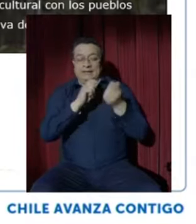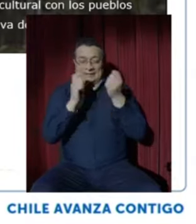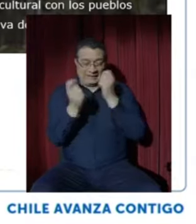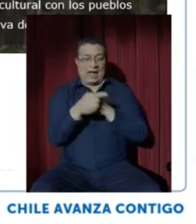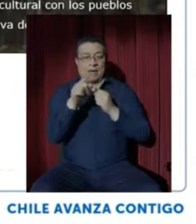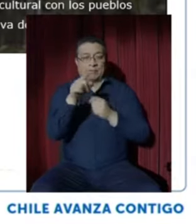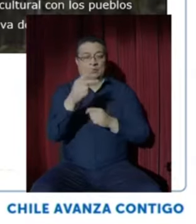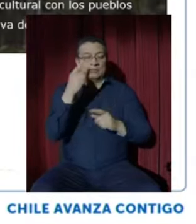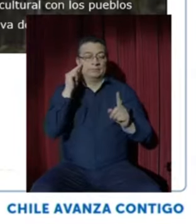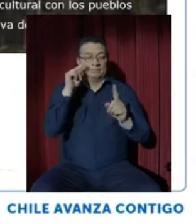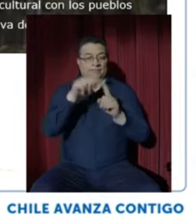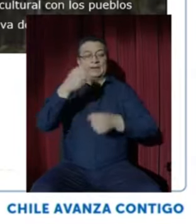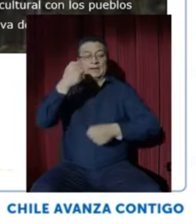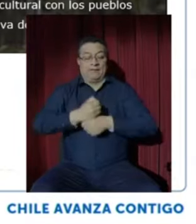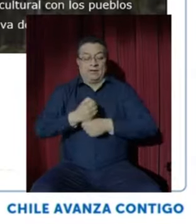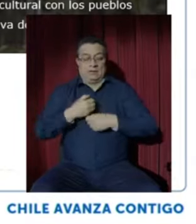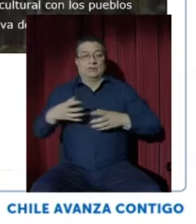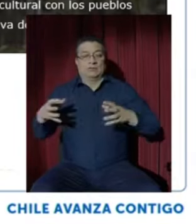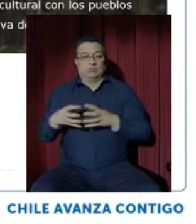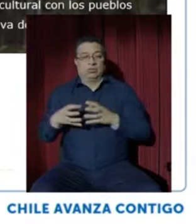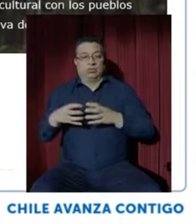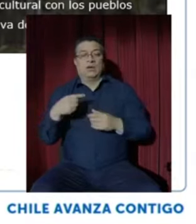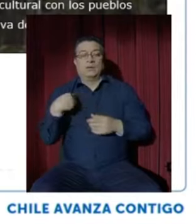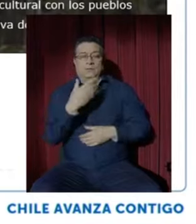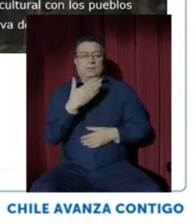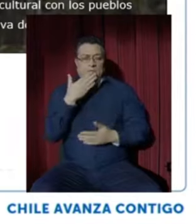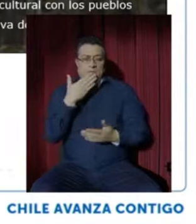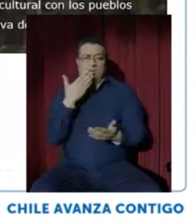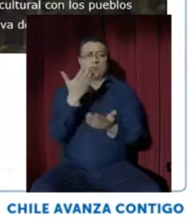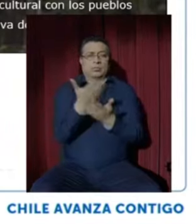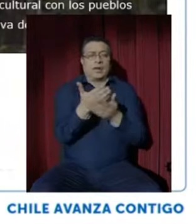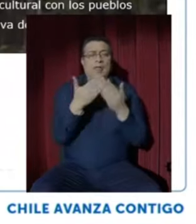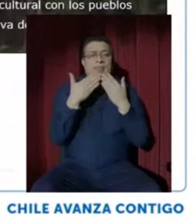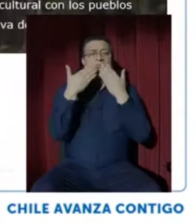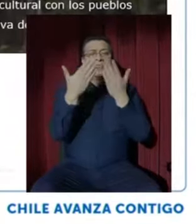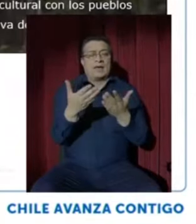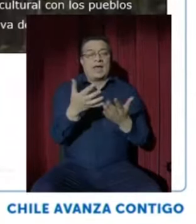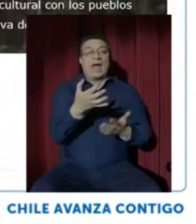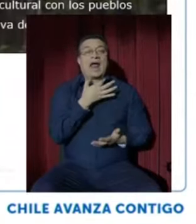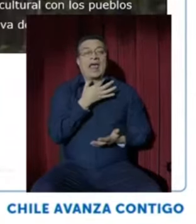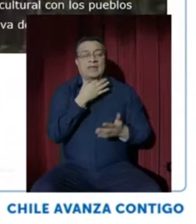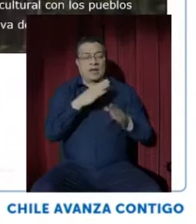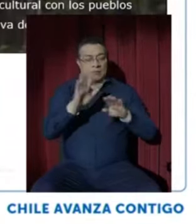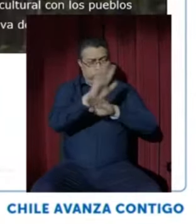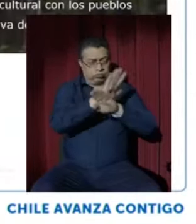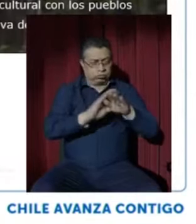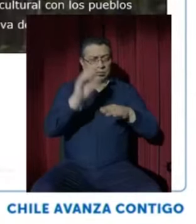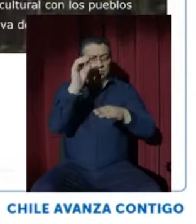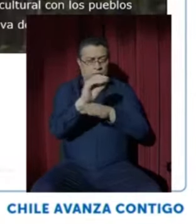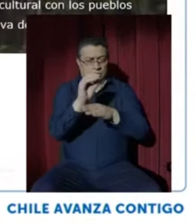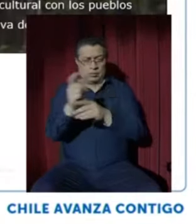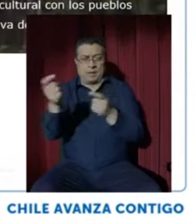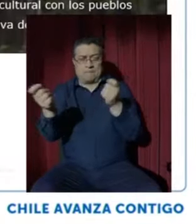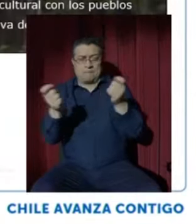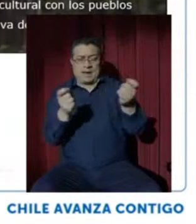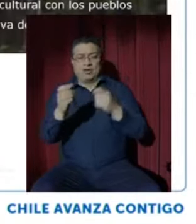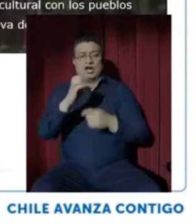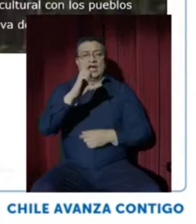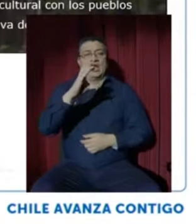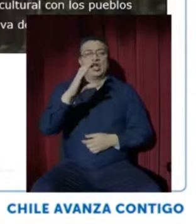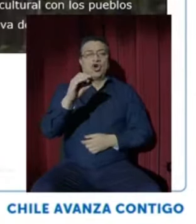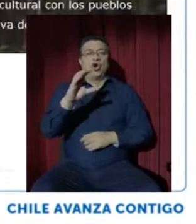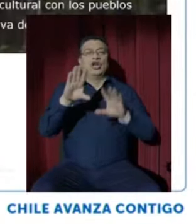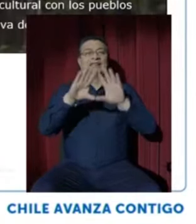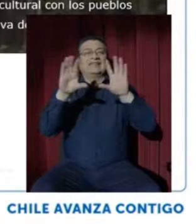misión de la Corporación y nos propusimos entregar una garantía a la conservación restauración y manejo de los ecosistemas boscosos y